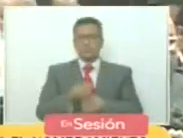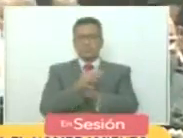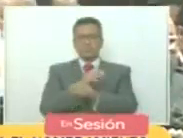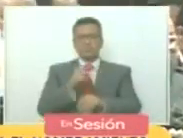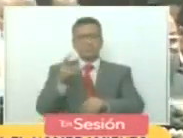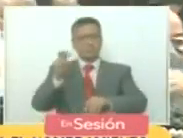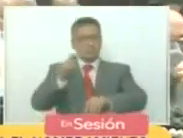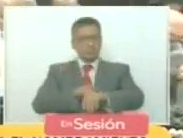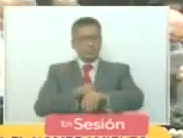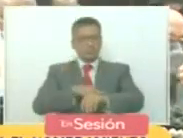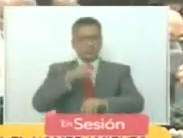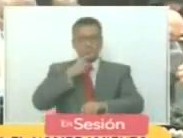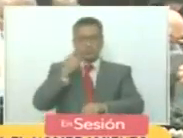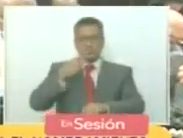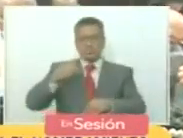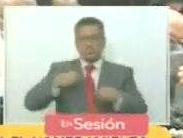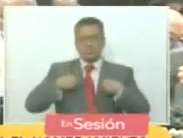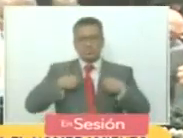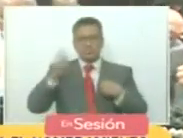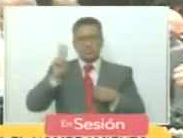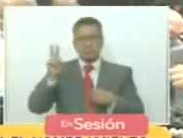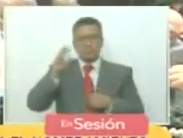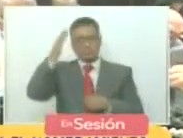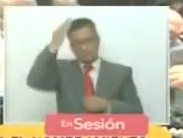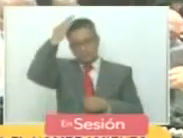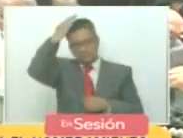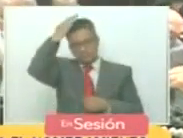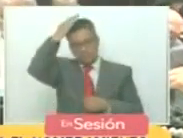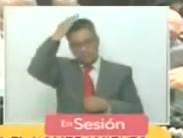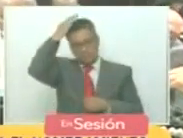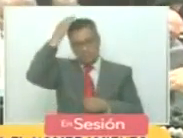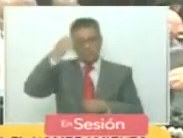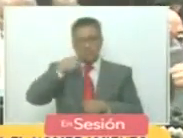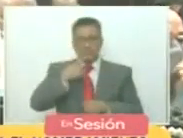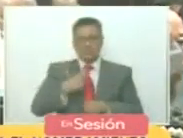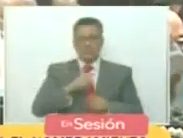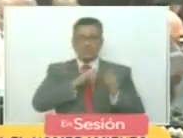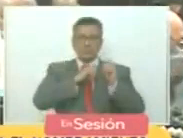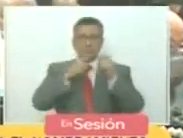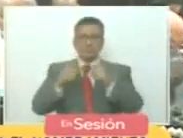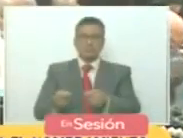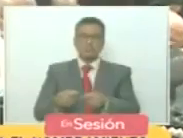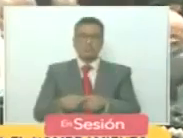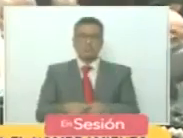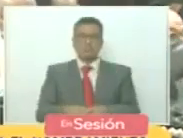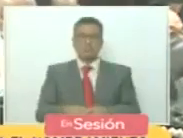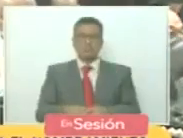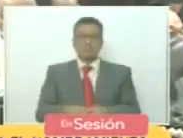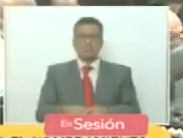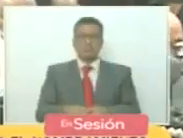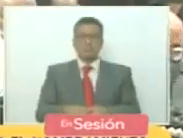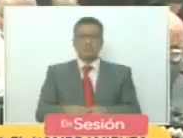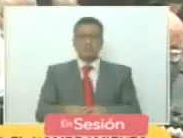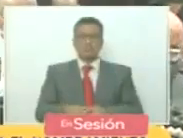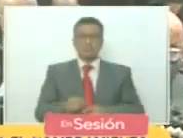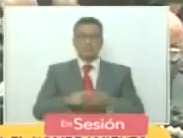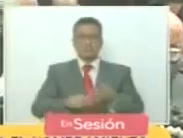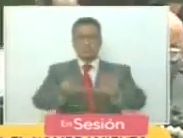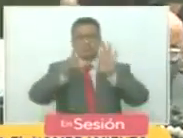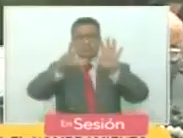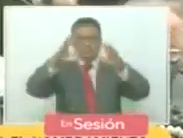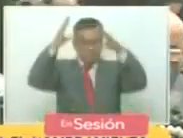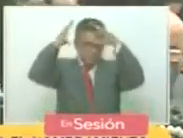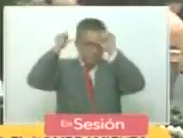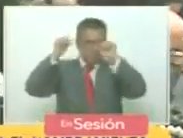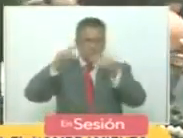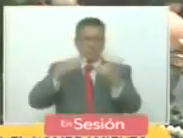momento político que vive Venezuela. Es decir, la designación de 8 embajadores, más